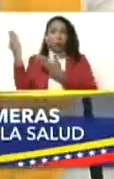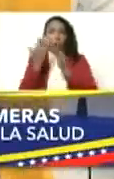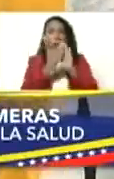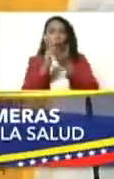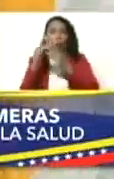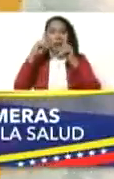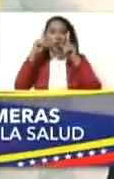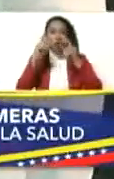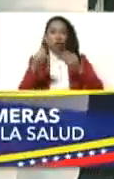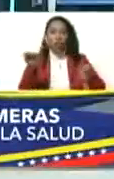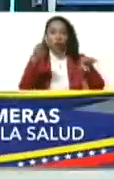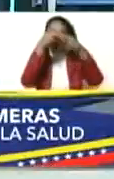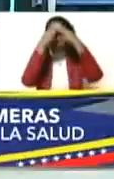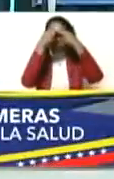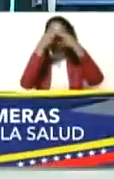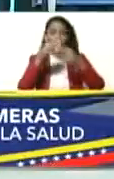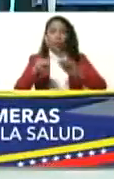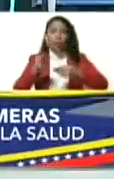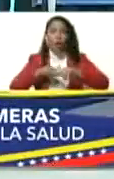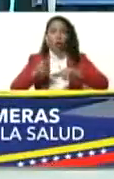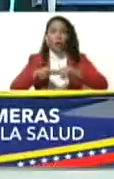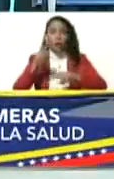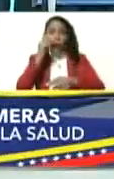de traumatología y ortopedia.